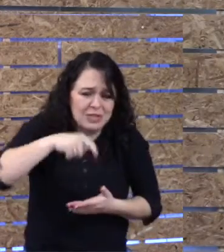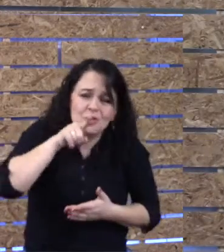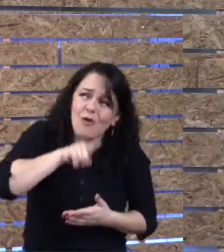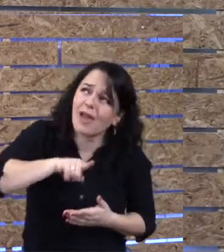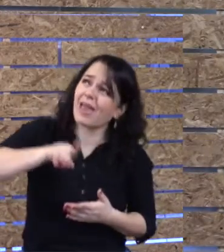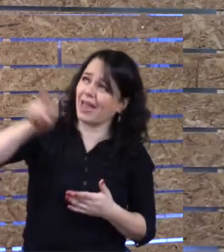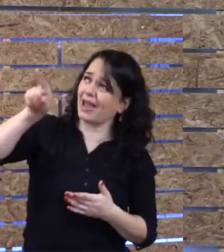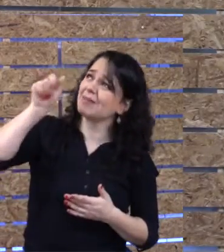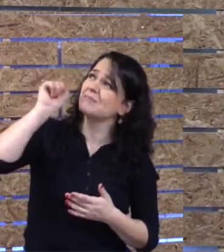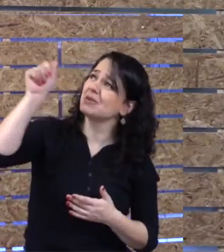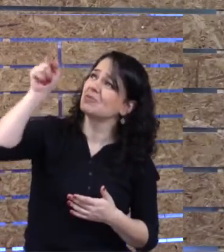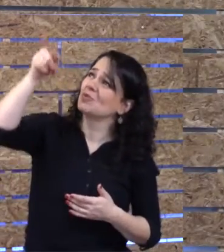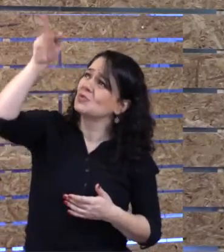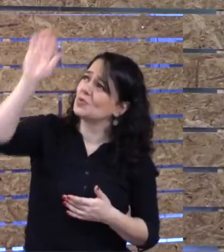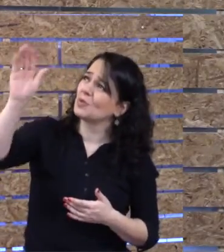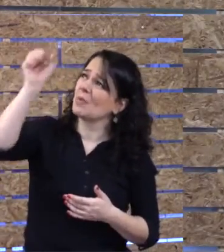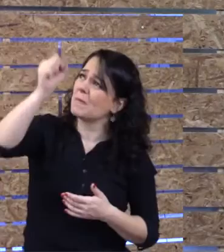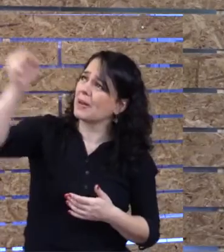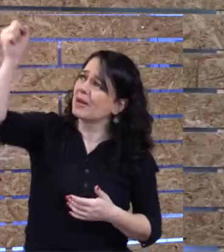que posiblemente